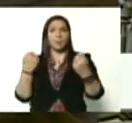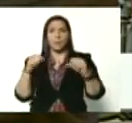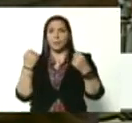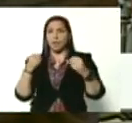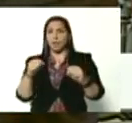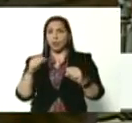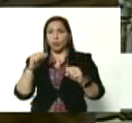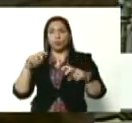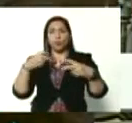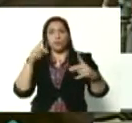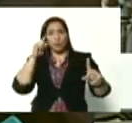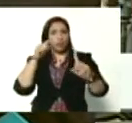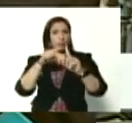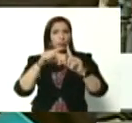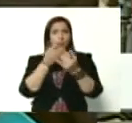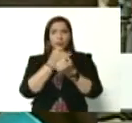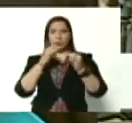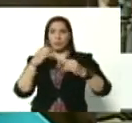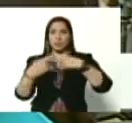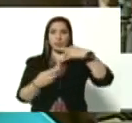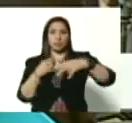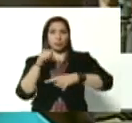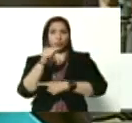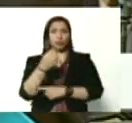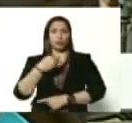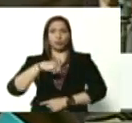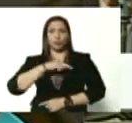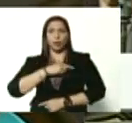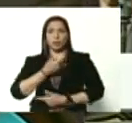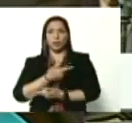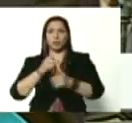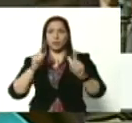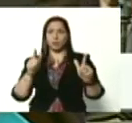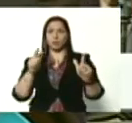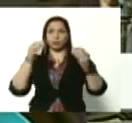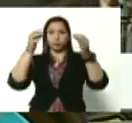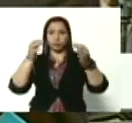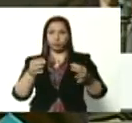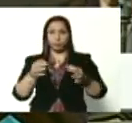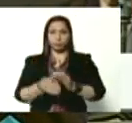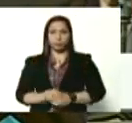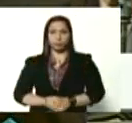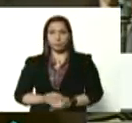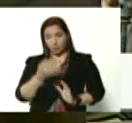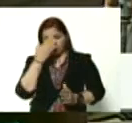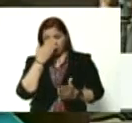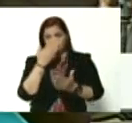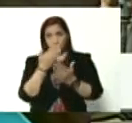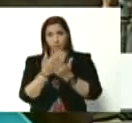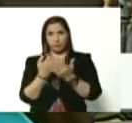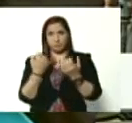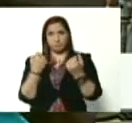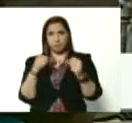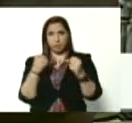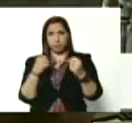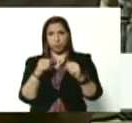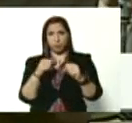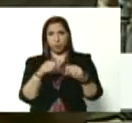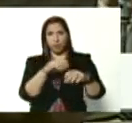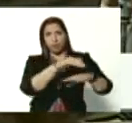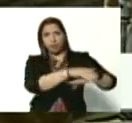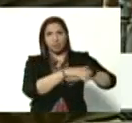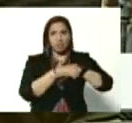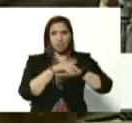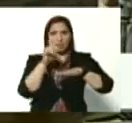de una independencia de una revolución y de nuestra liberación definitiva frente al pragmatismo de los ingleses y de los